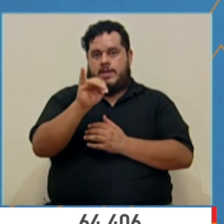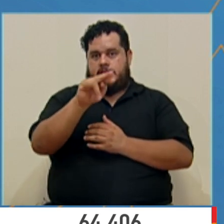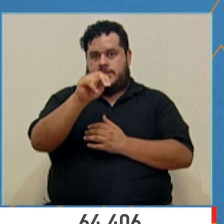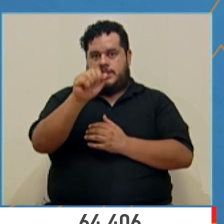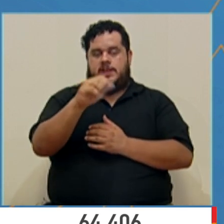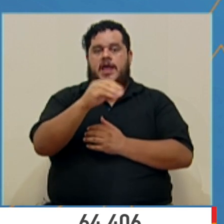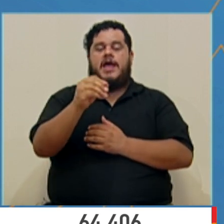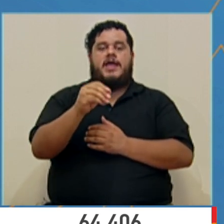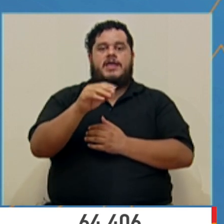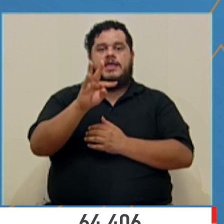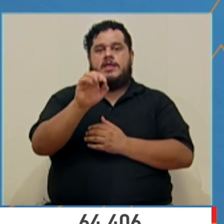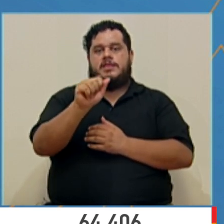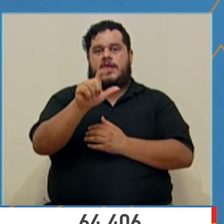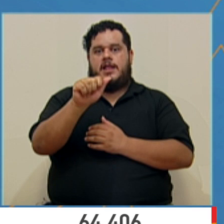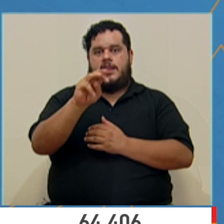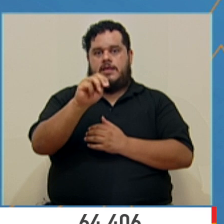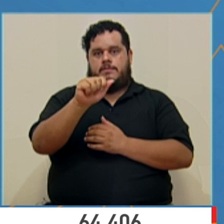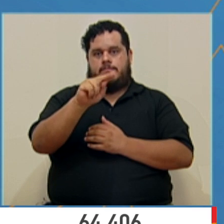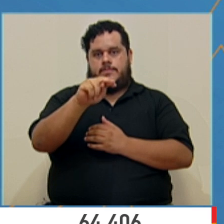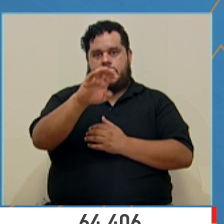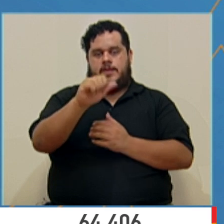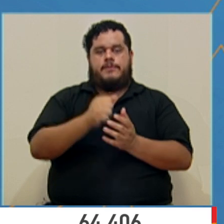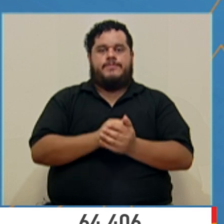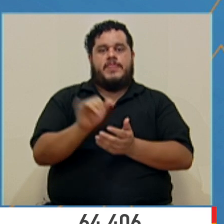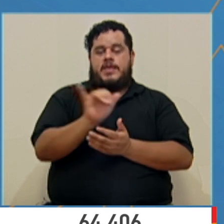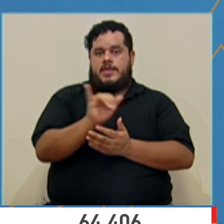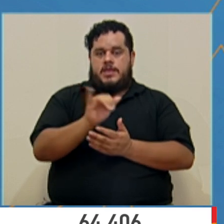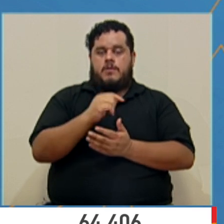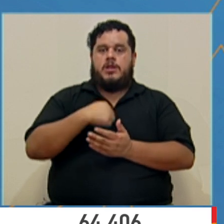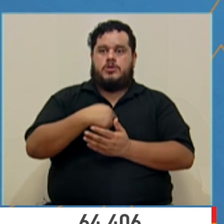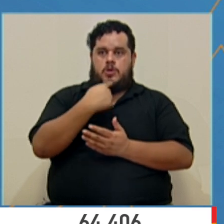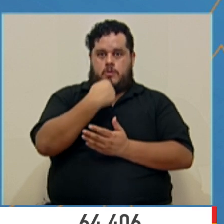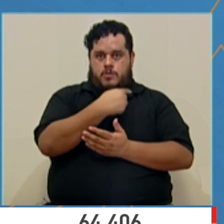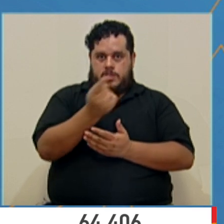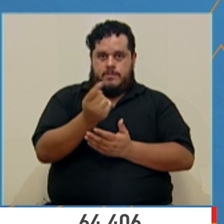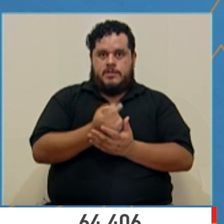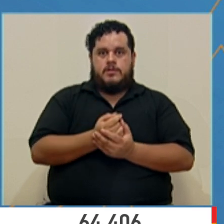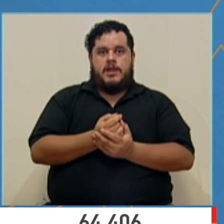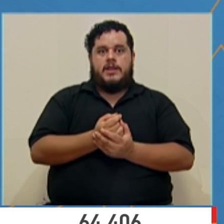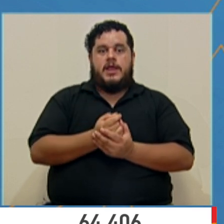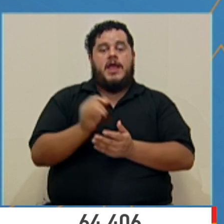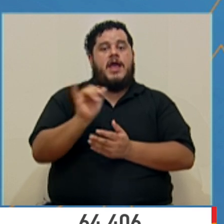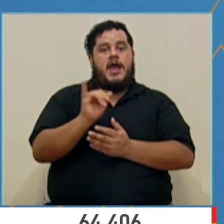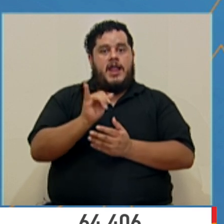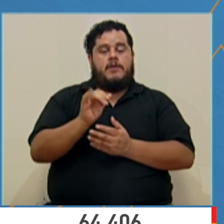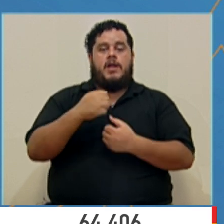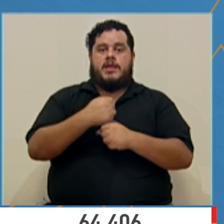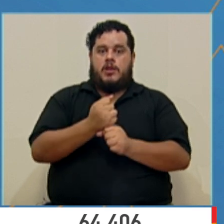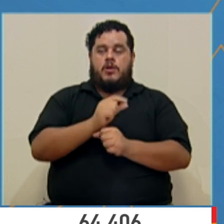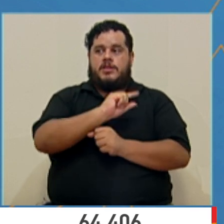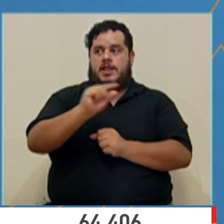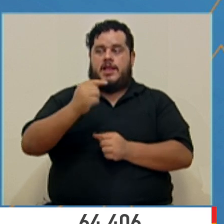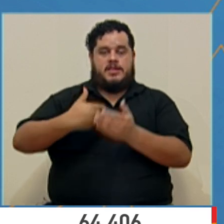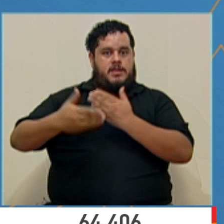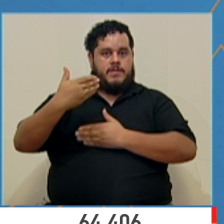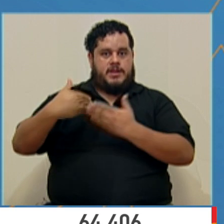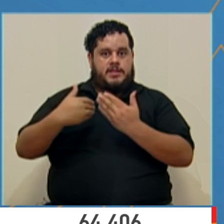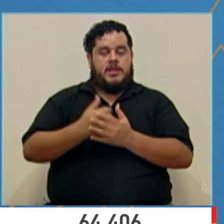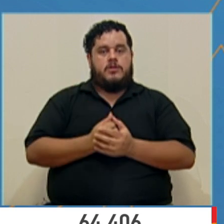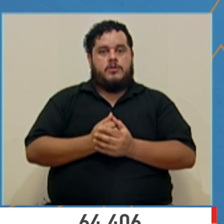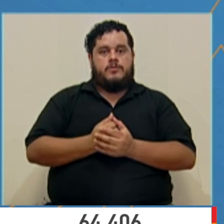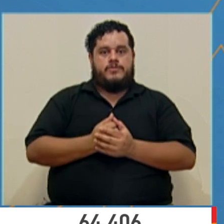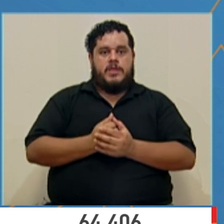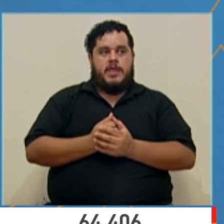y Talamanca. También voy a mencionar, al igual que lo hice la semana anterior,